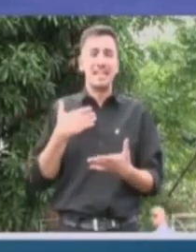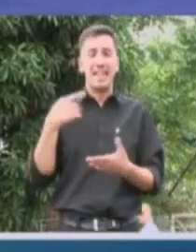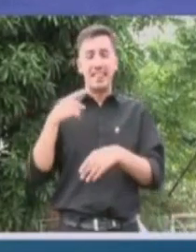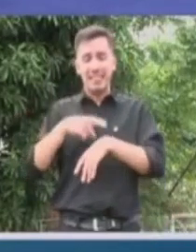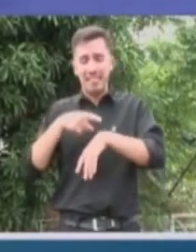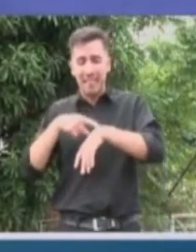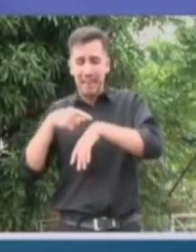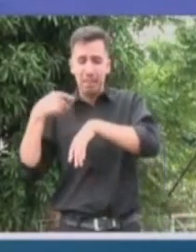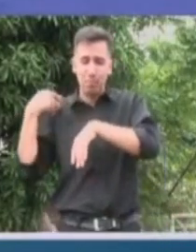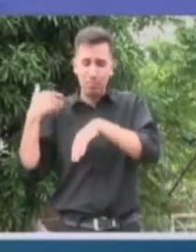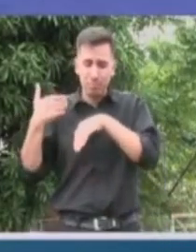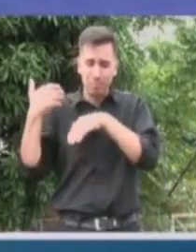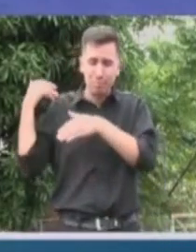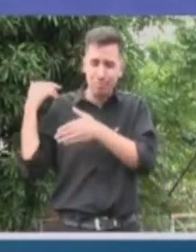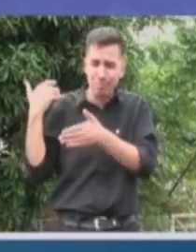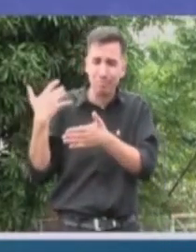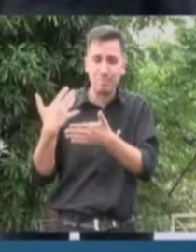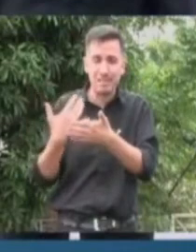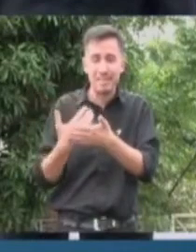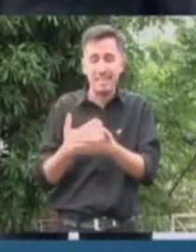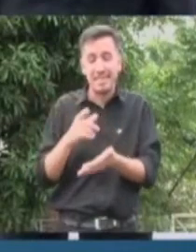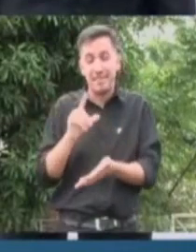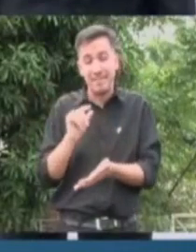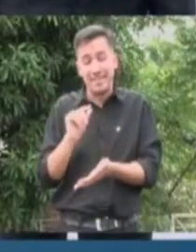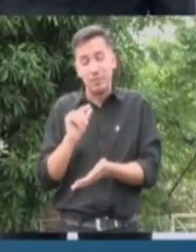del tiempo no las ha cerrado.